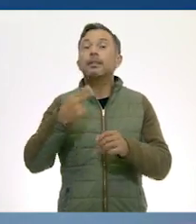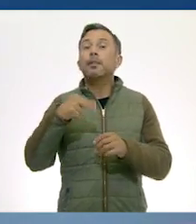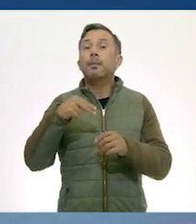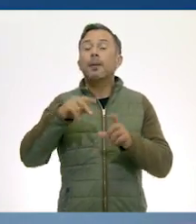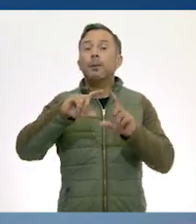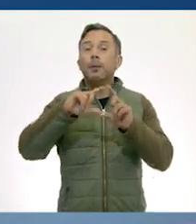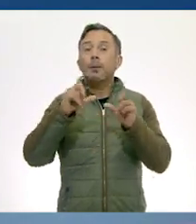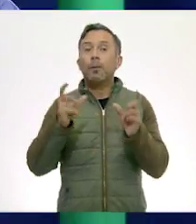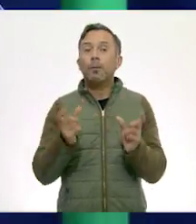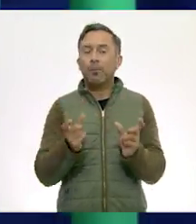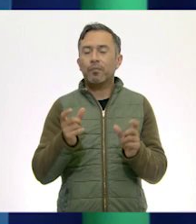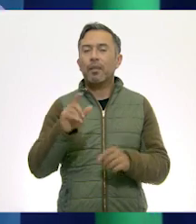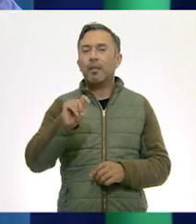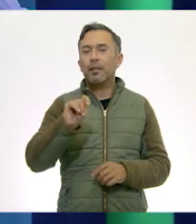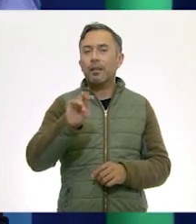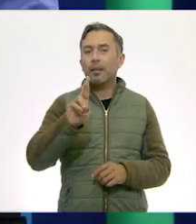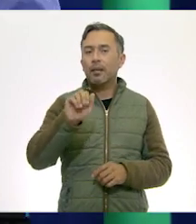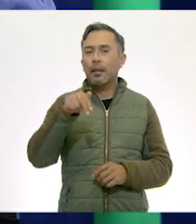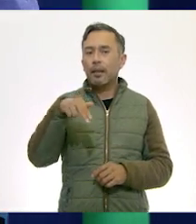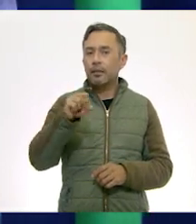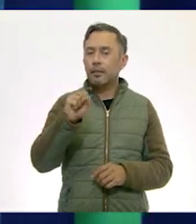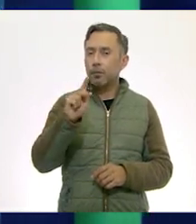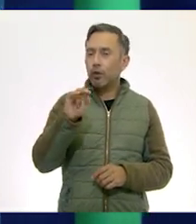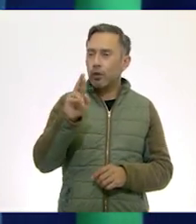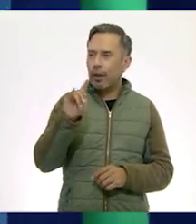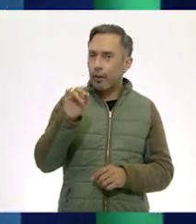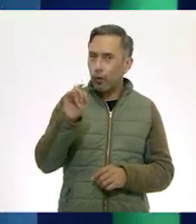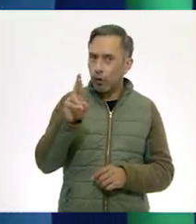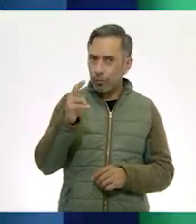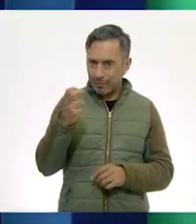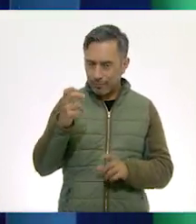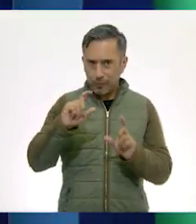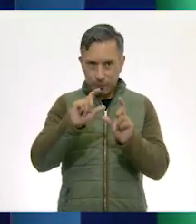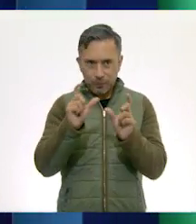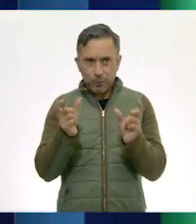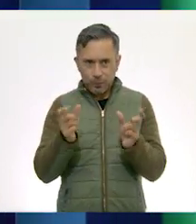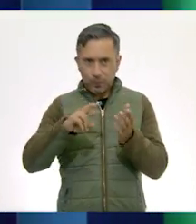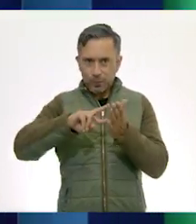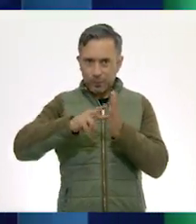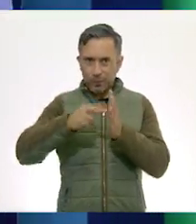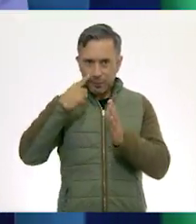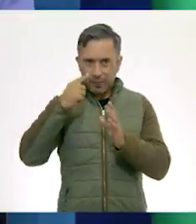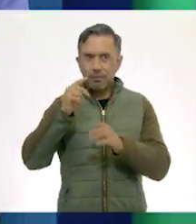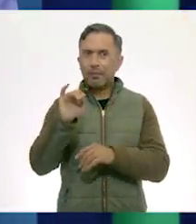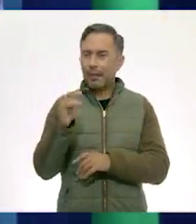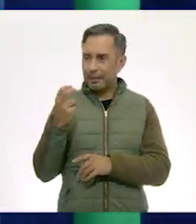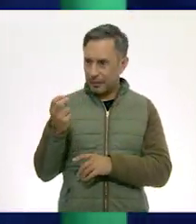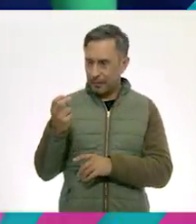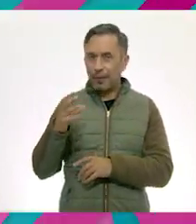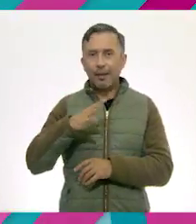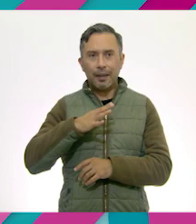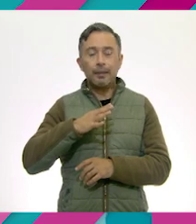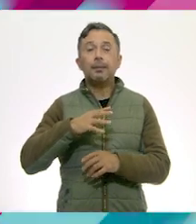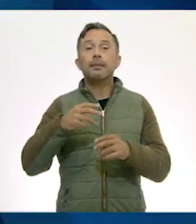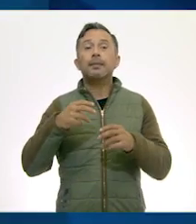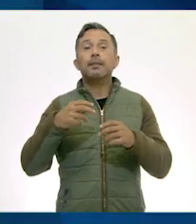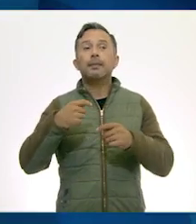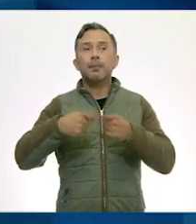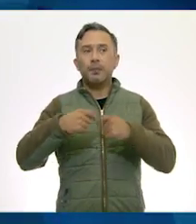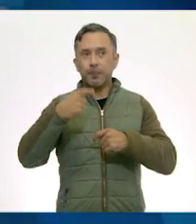transportador. Exactamente. Tenemos que usar el transportador. Miren, a ustedes les traje estos.